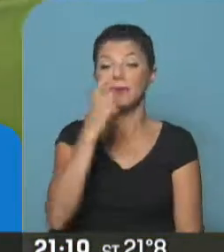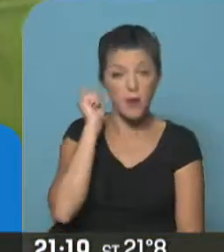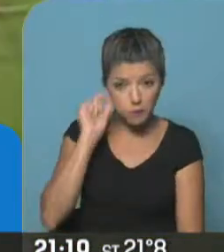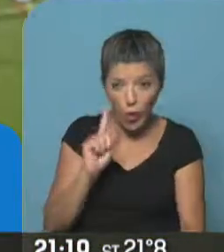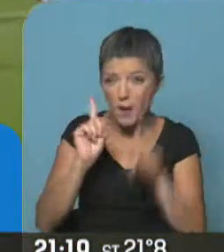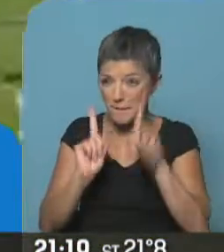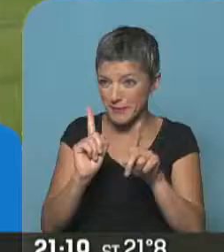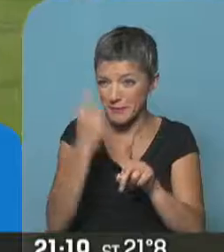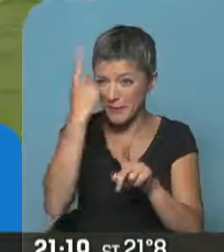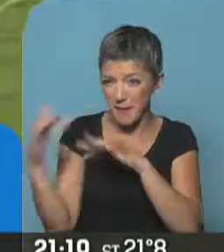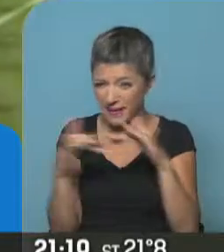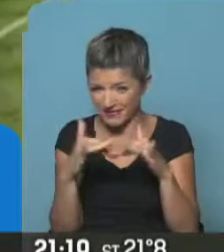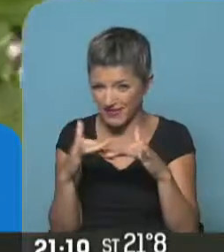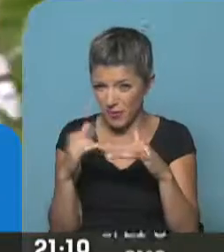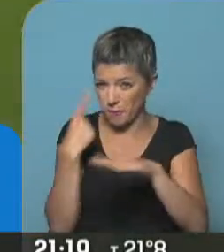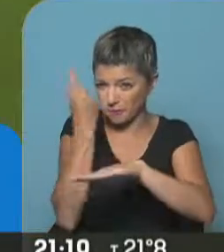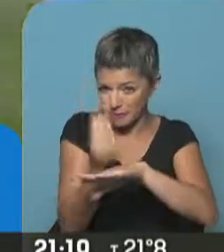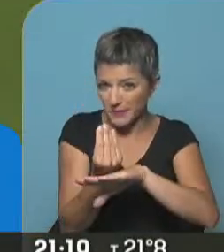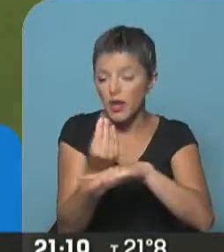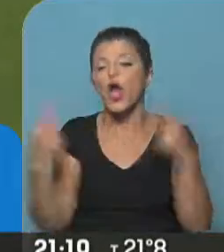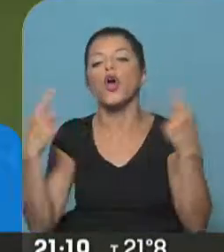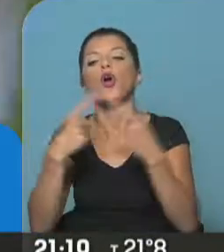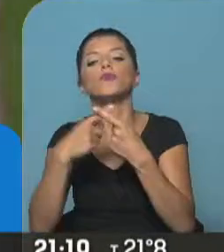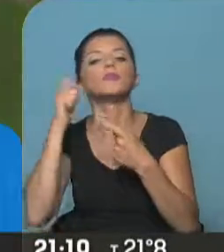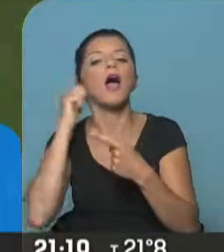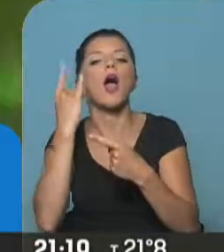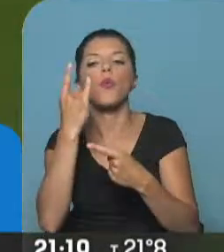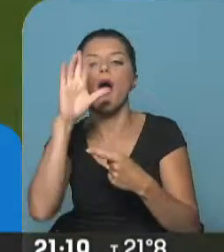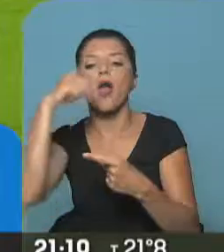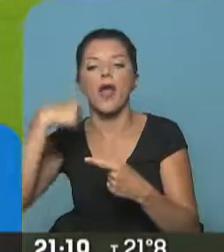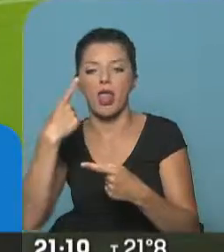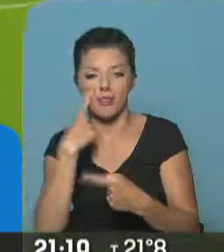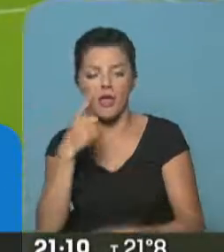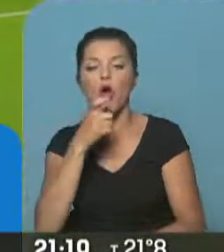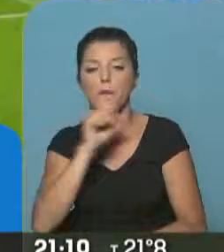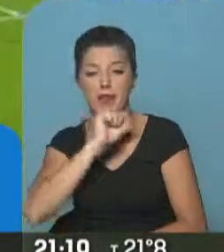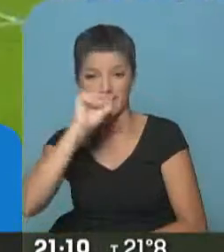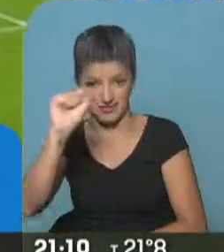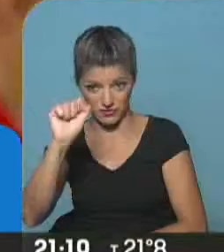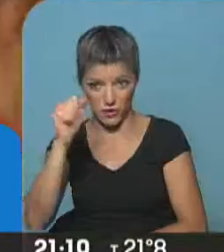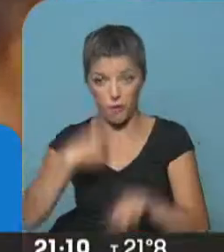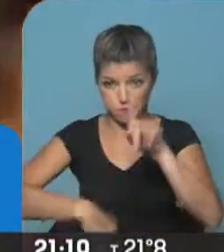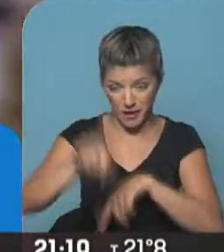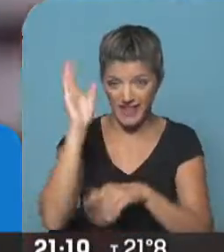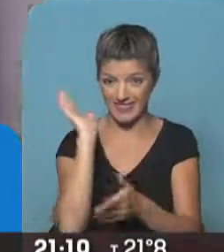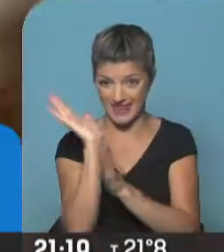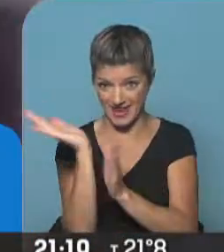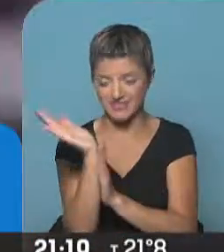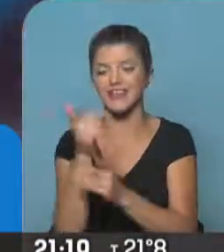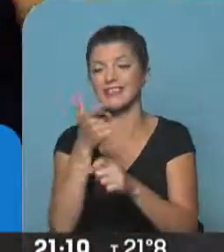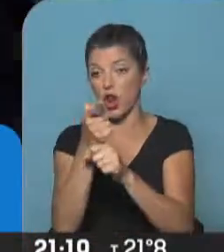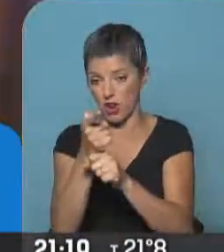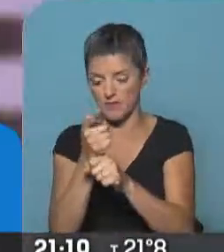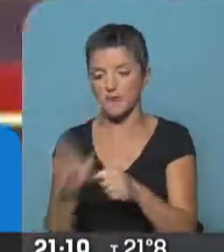debut, lo convirtió contra Guaraní en la Copa Libertadores de América con ese tiro libre de derecha. Después, en el arranque